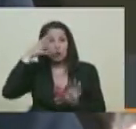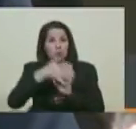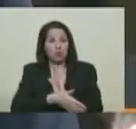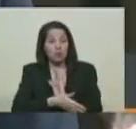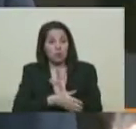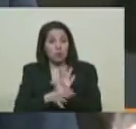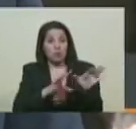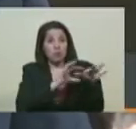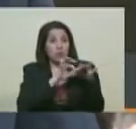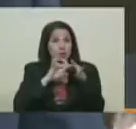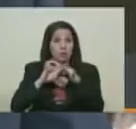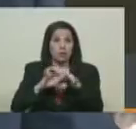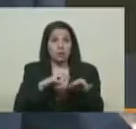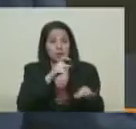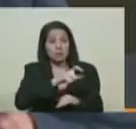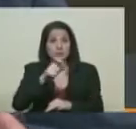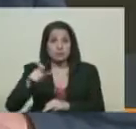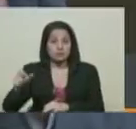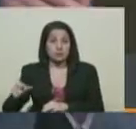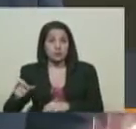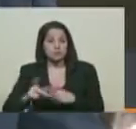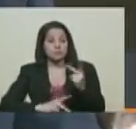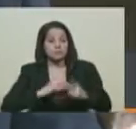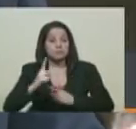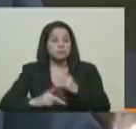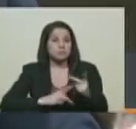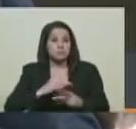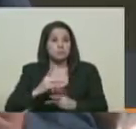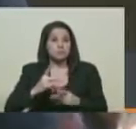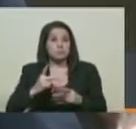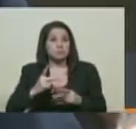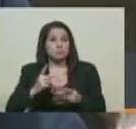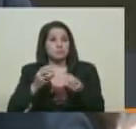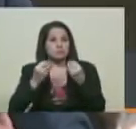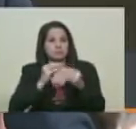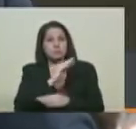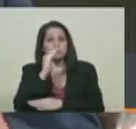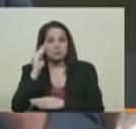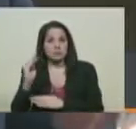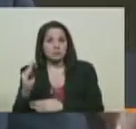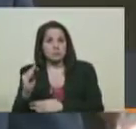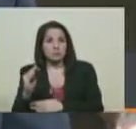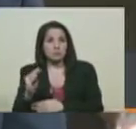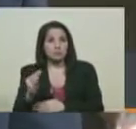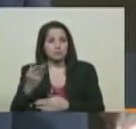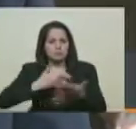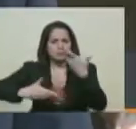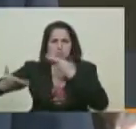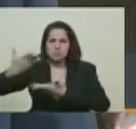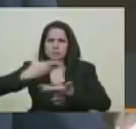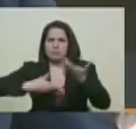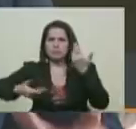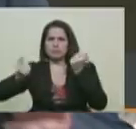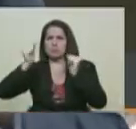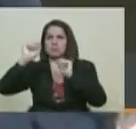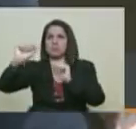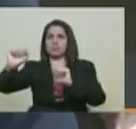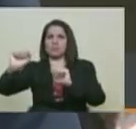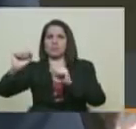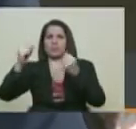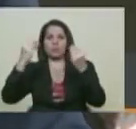vinculada a la producción de algoritmos para proteger y blindar las transacciones de las criptomonedas,